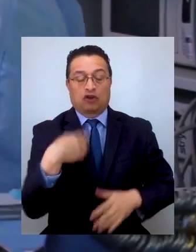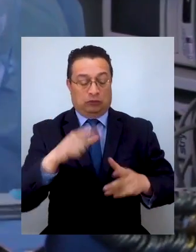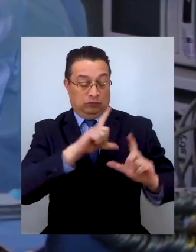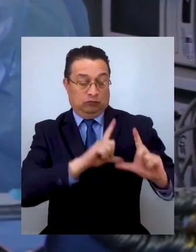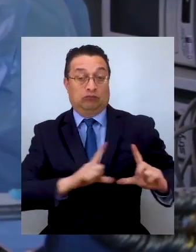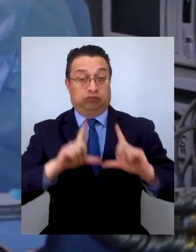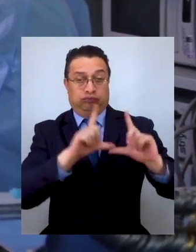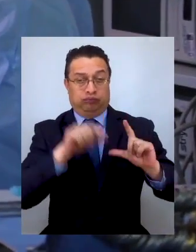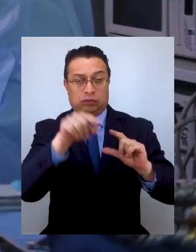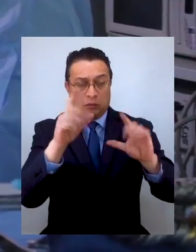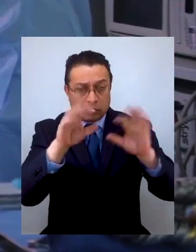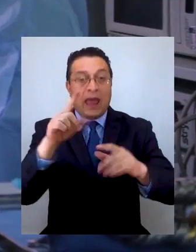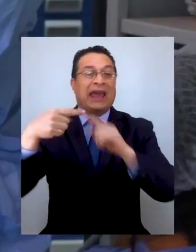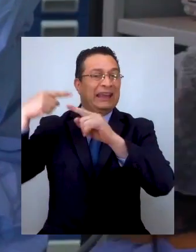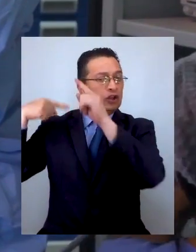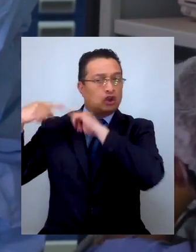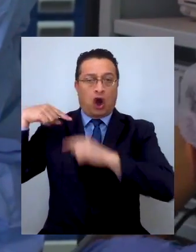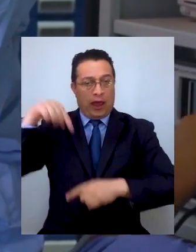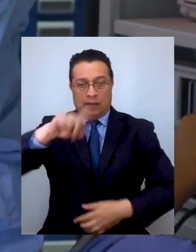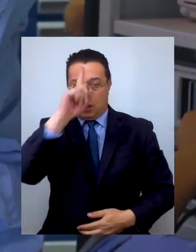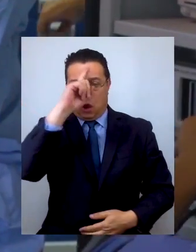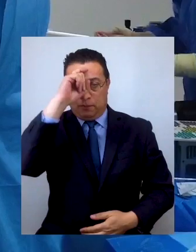14 coronariografías en la historia del hospital.